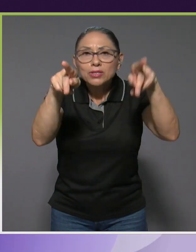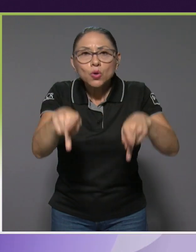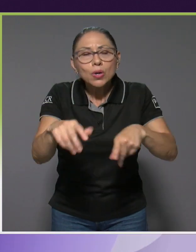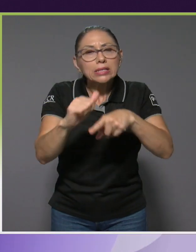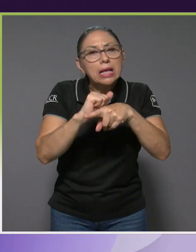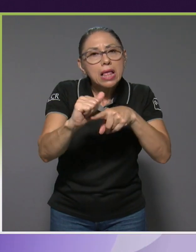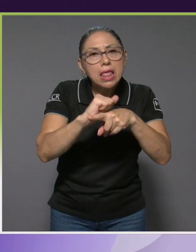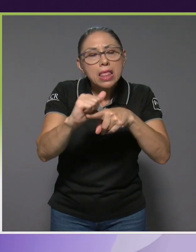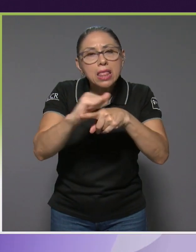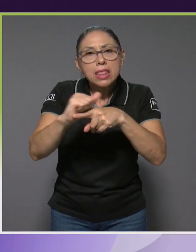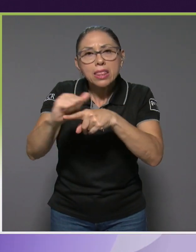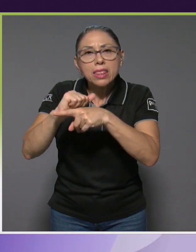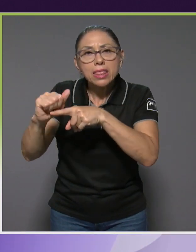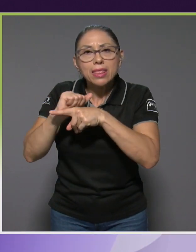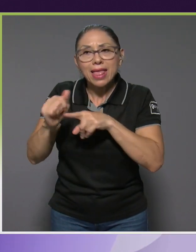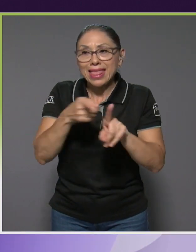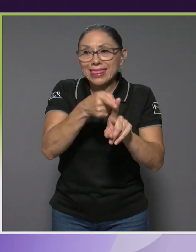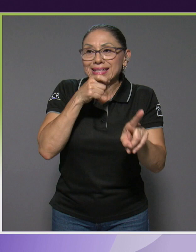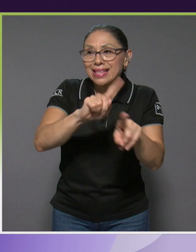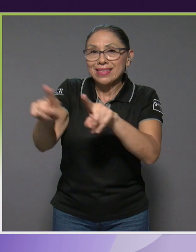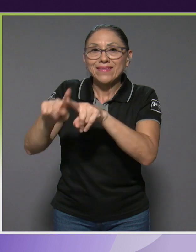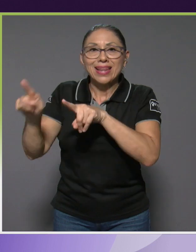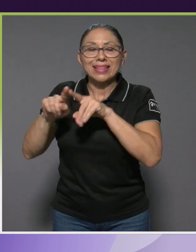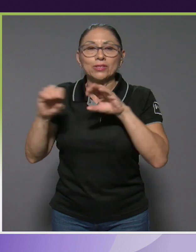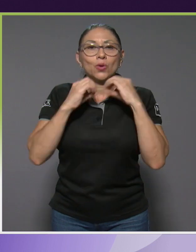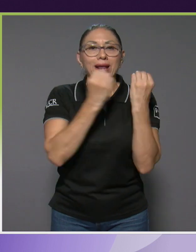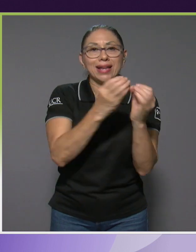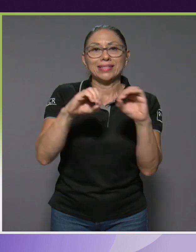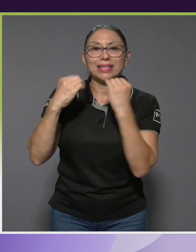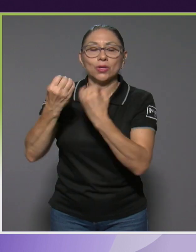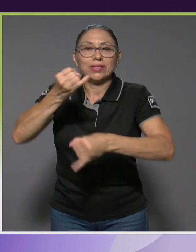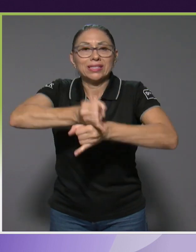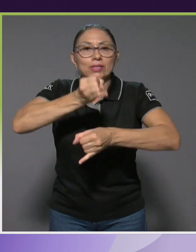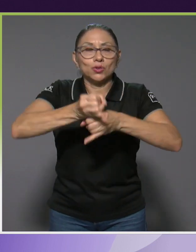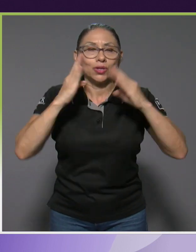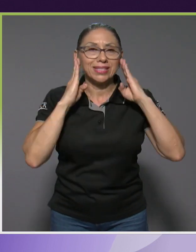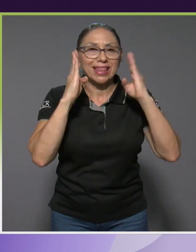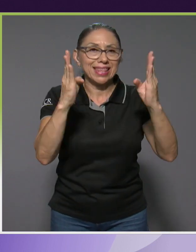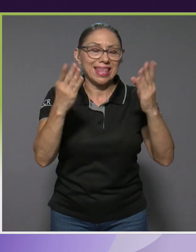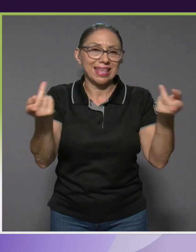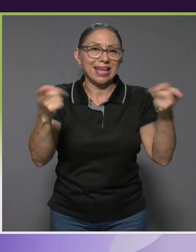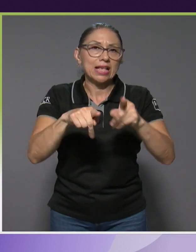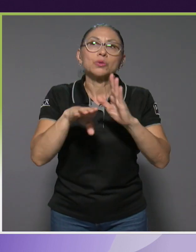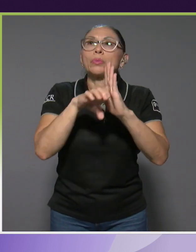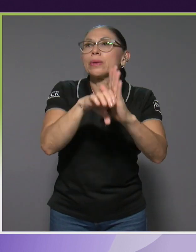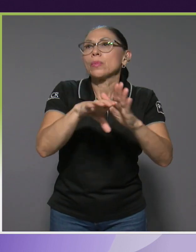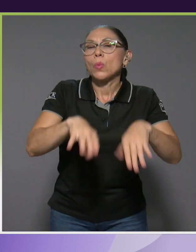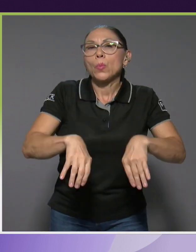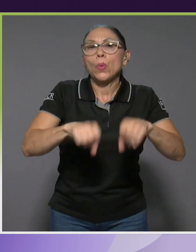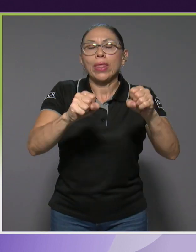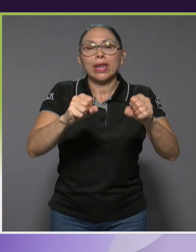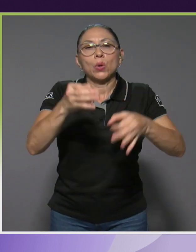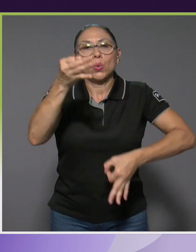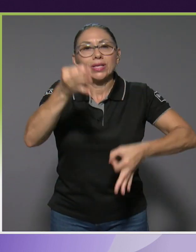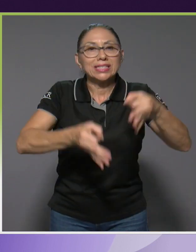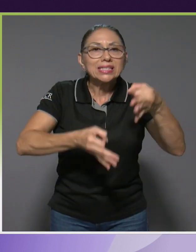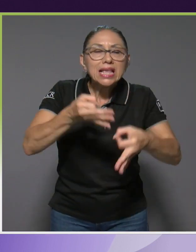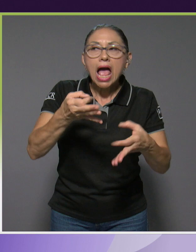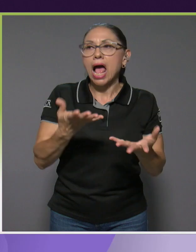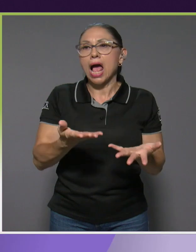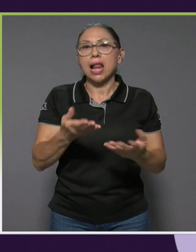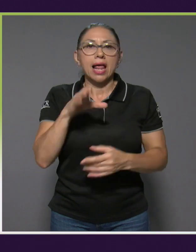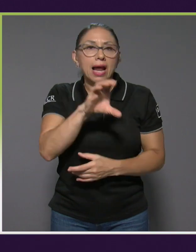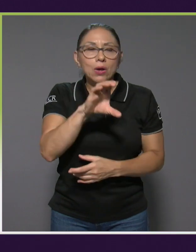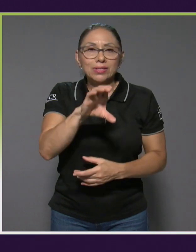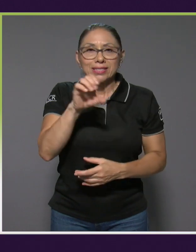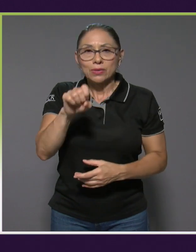de las organizaciones o de las instituciones que atienden los casos, qué sé yo, sea Poder Judicial, Caja Costarricense del